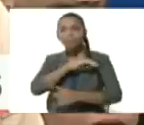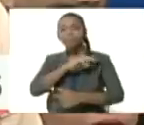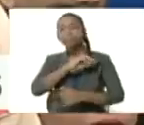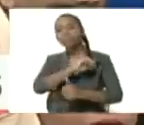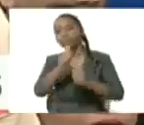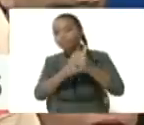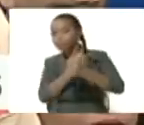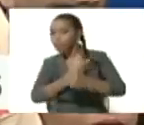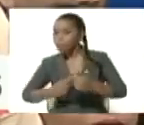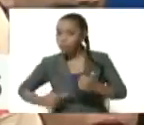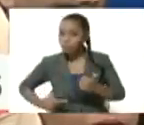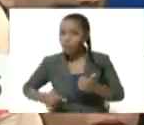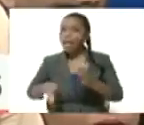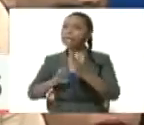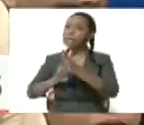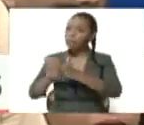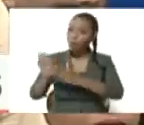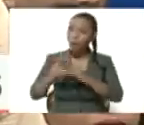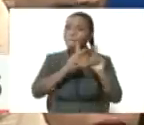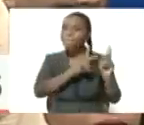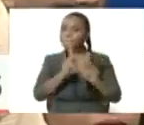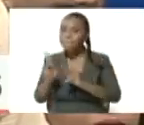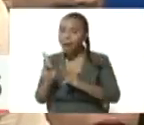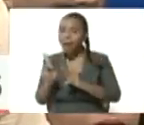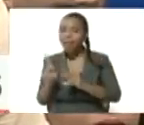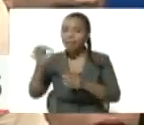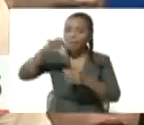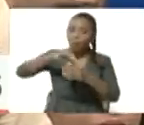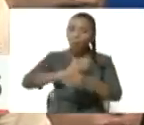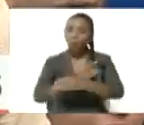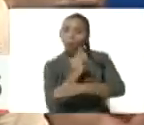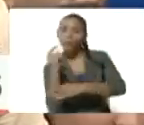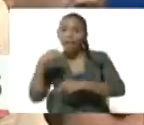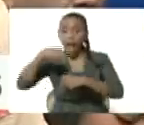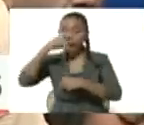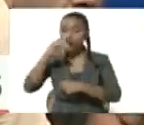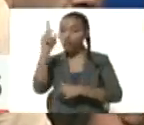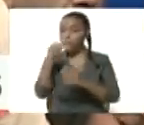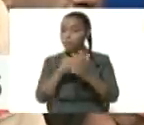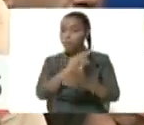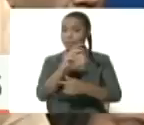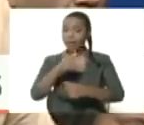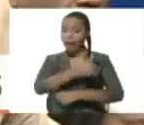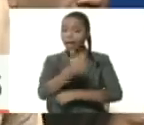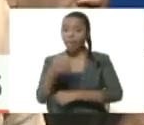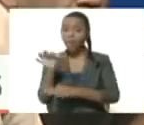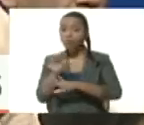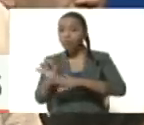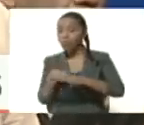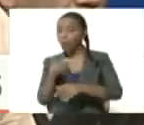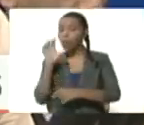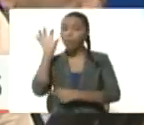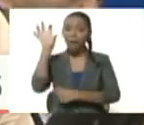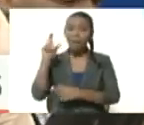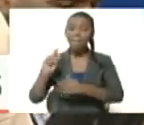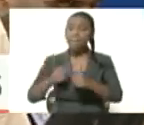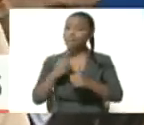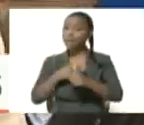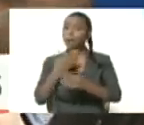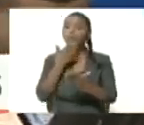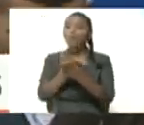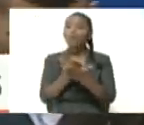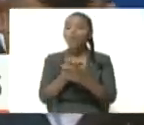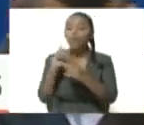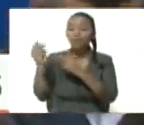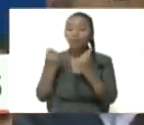económica, desarrollar un plan de siembra especial para este año 2020 en cada municipio del país. Esas son de las principales propuestas, presidente, que en lo